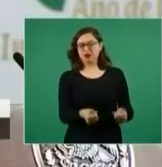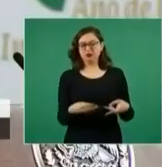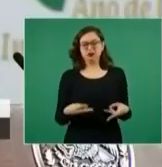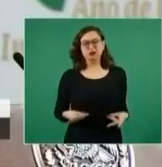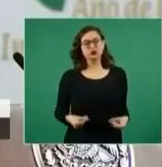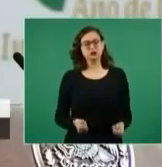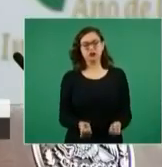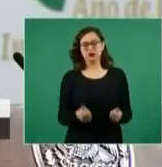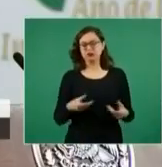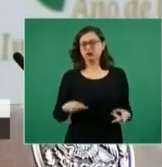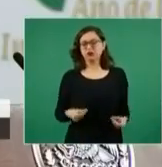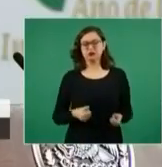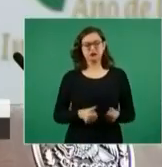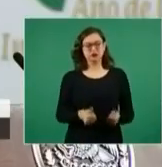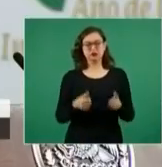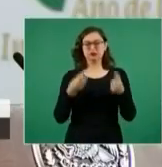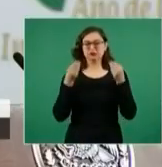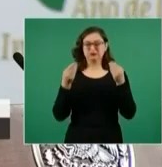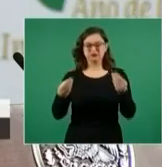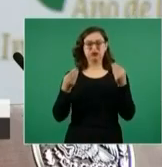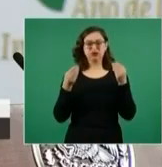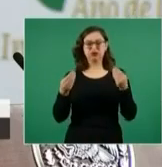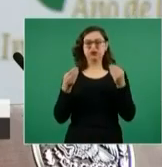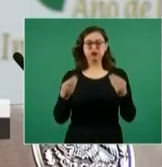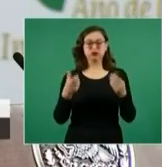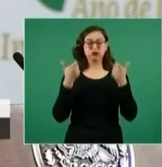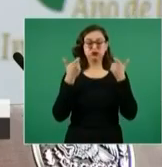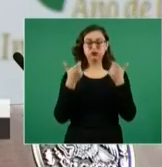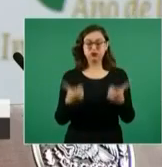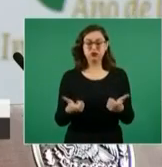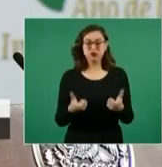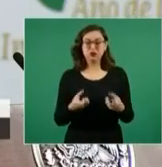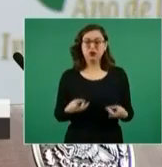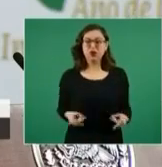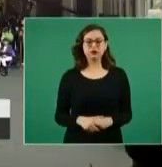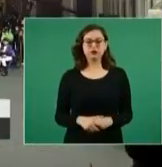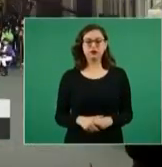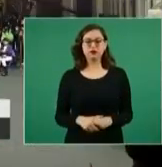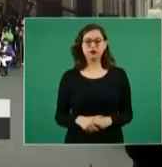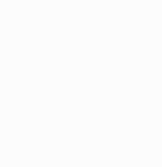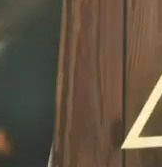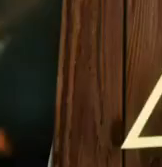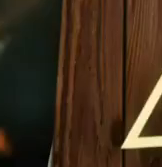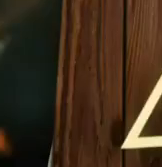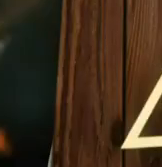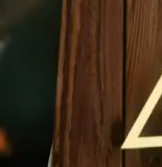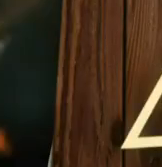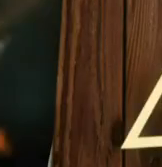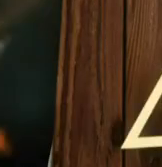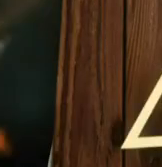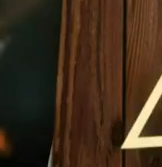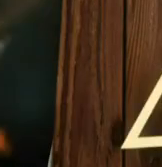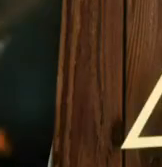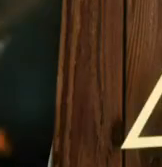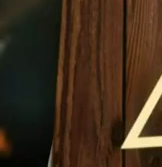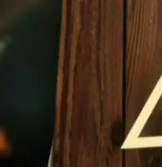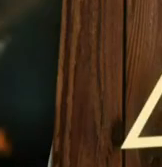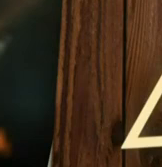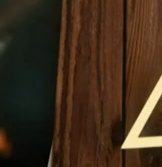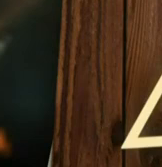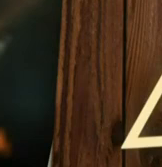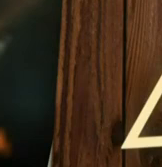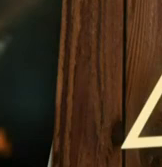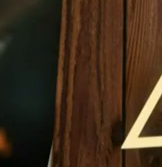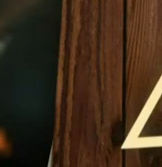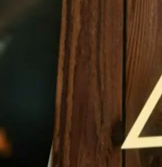universidad. Esto es real. Esto es real, muy noviero, Enrique. Hasta le publicaron un libro de las mujeres de Peña Nieto. Y él dijo que para que